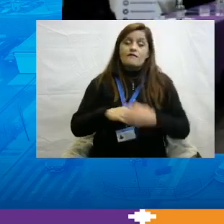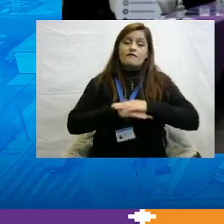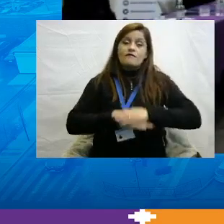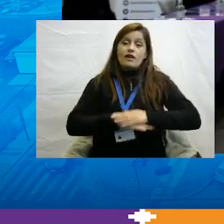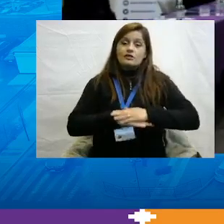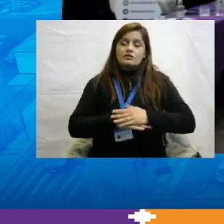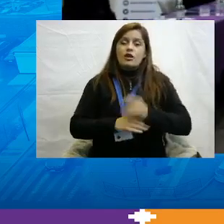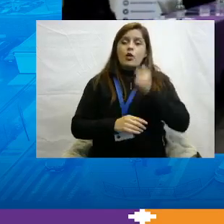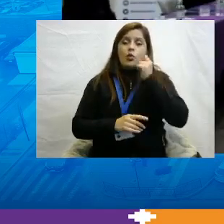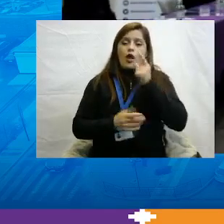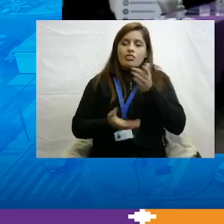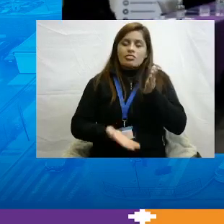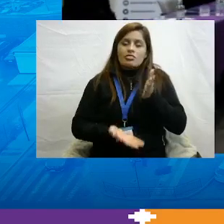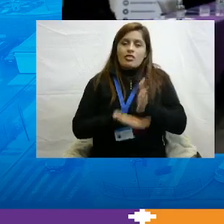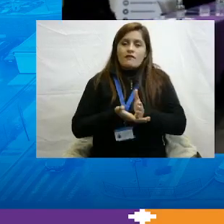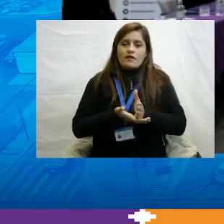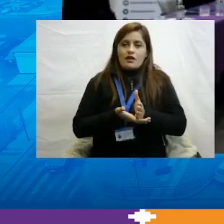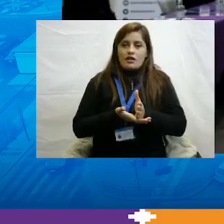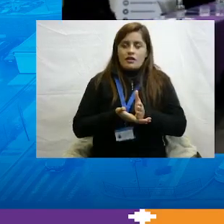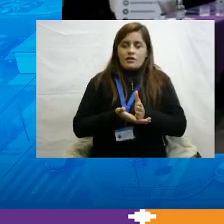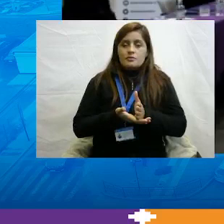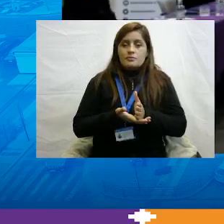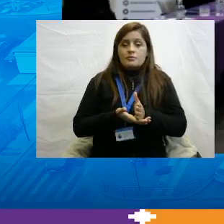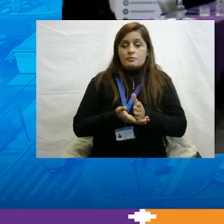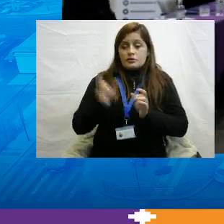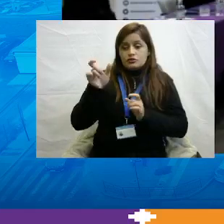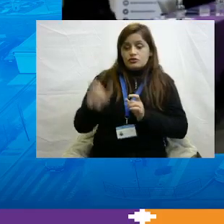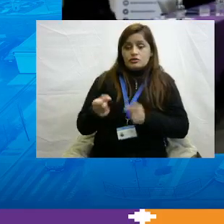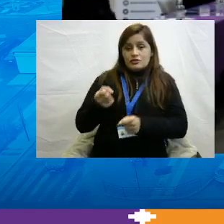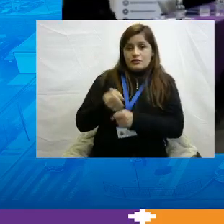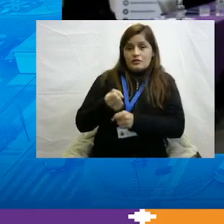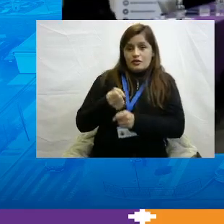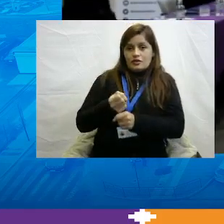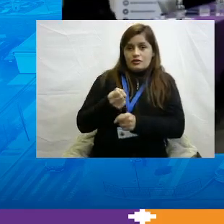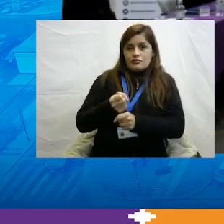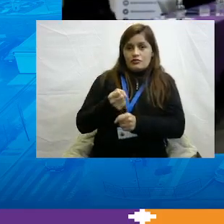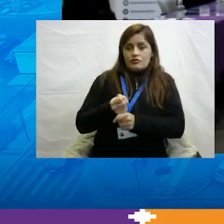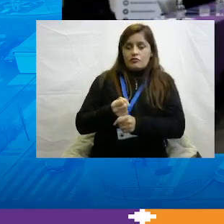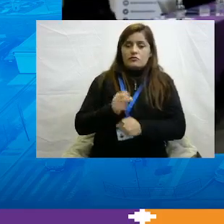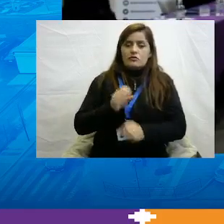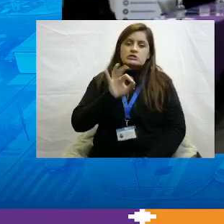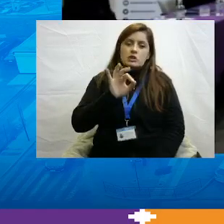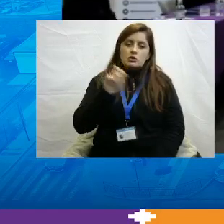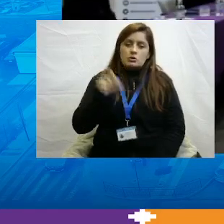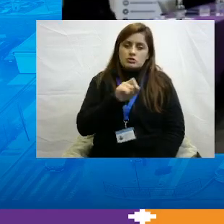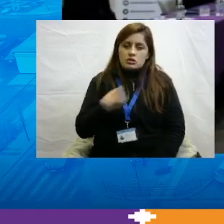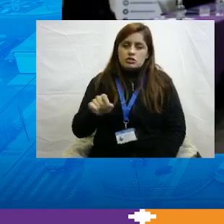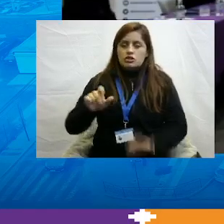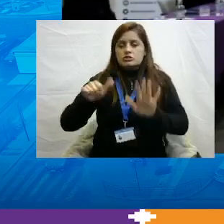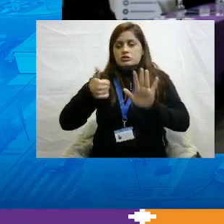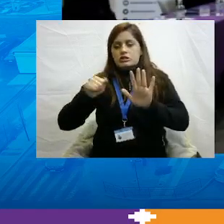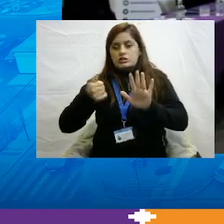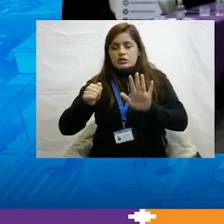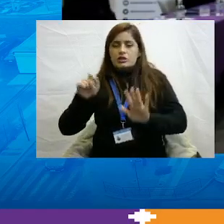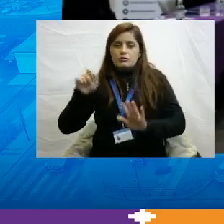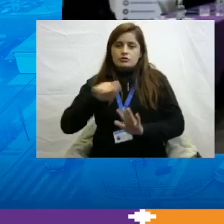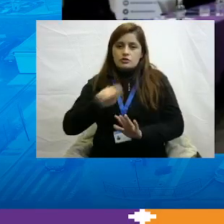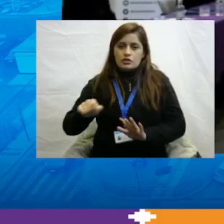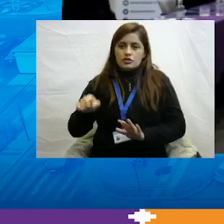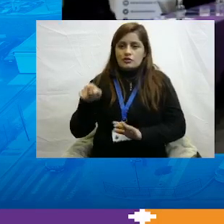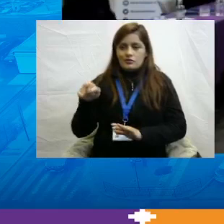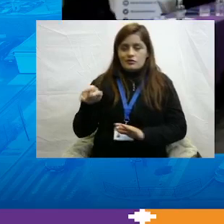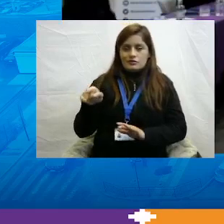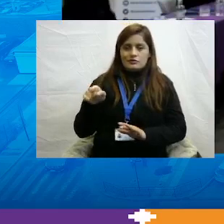probablemente debería corresponderle al trabajador. Se le ofrece un 50, un 60, un 70%, qué sé yo.